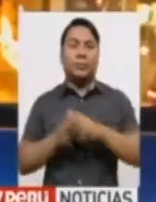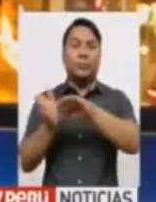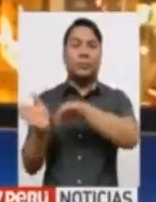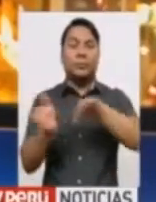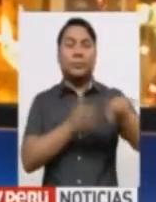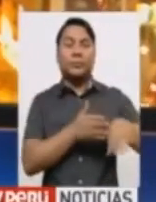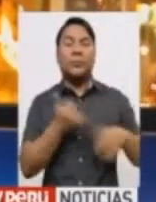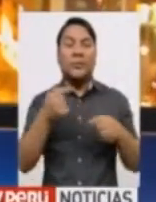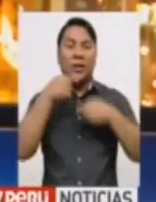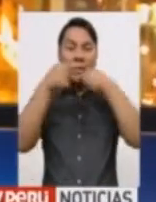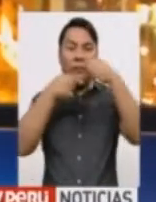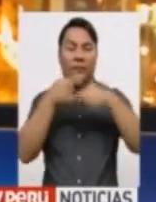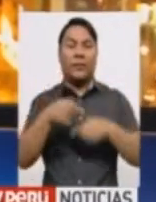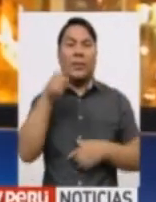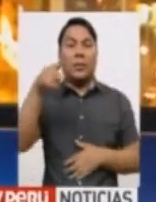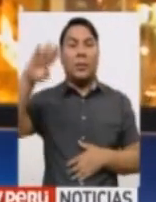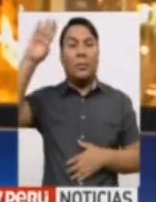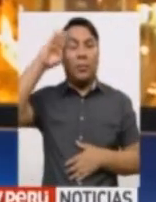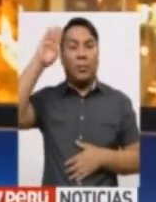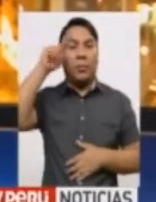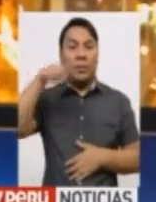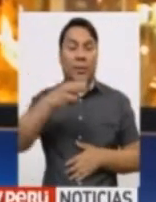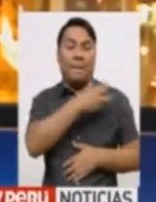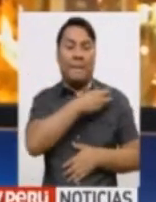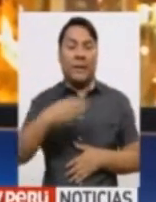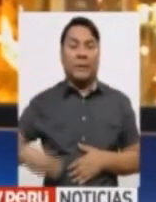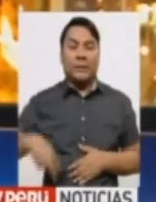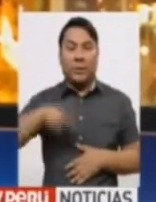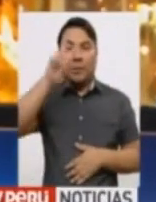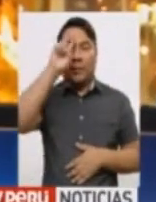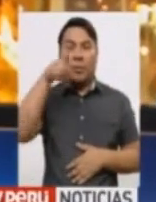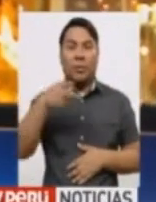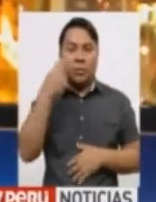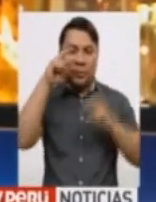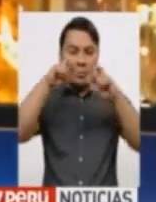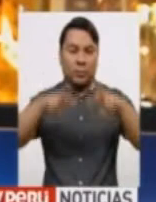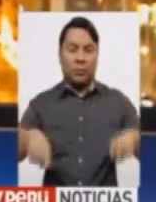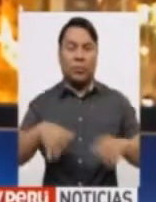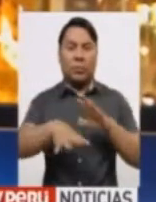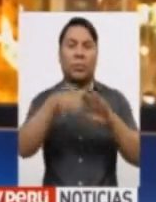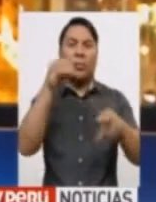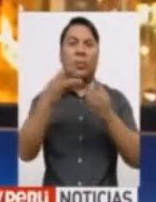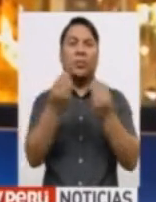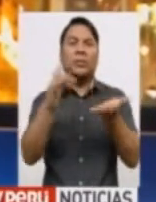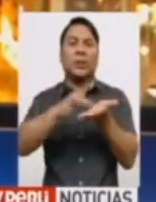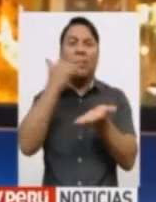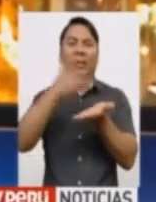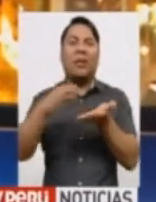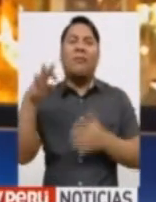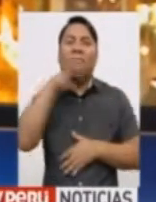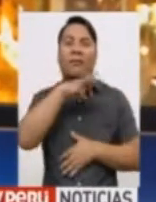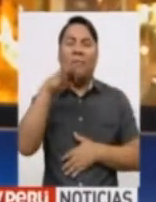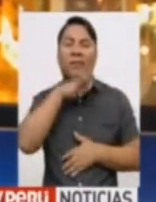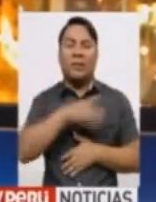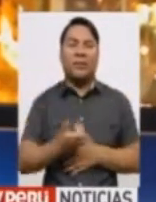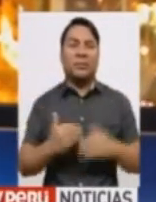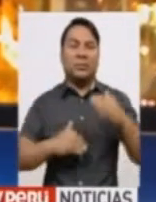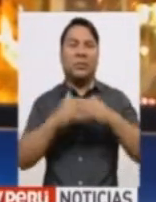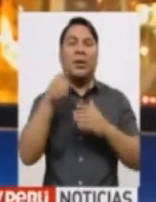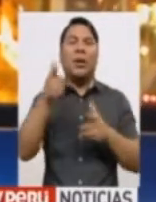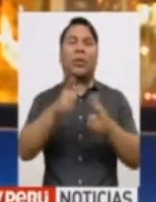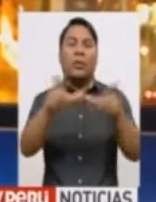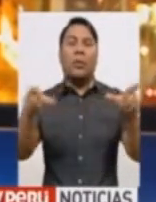Vamos a seguir con más información. La policía y el Ministerio Público incautaron una tonelada de medicamentos adulterados en el centro comercial El